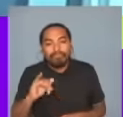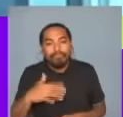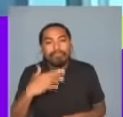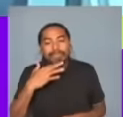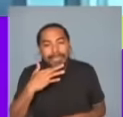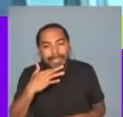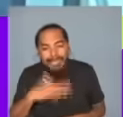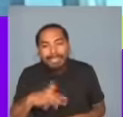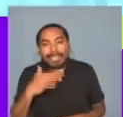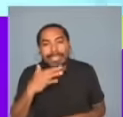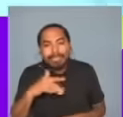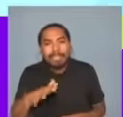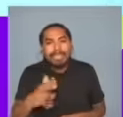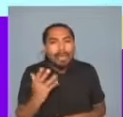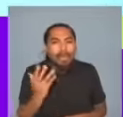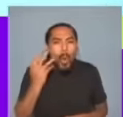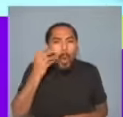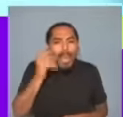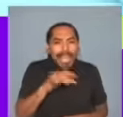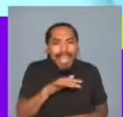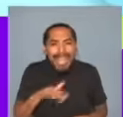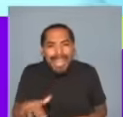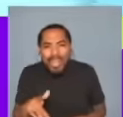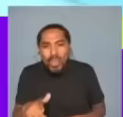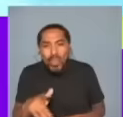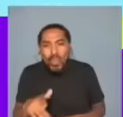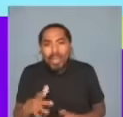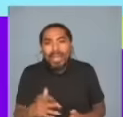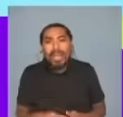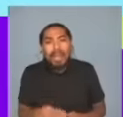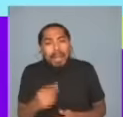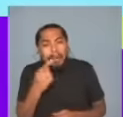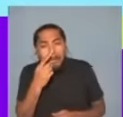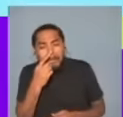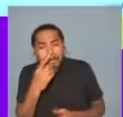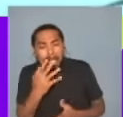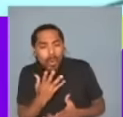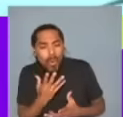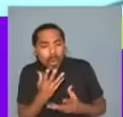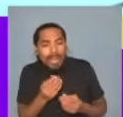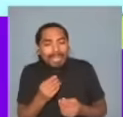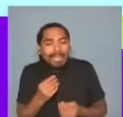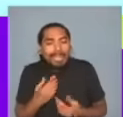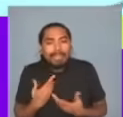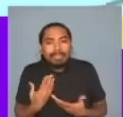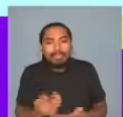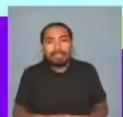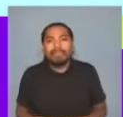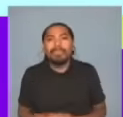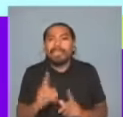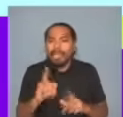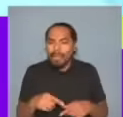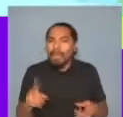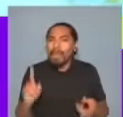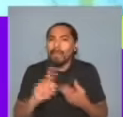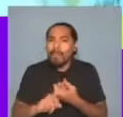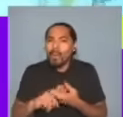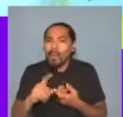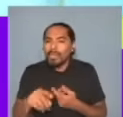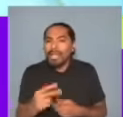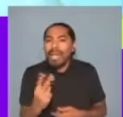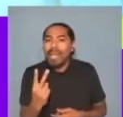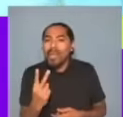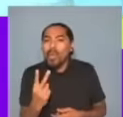nietos, a quien tanto quería el perrito, también por supuesto su esposa, sus dos